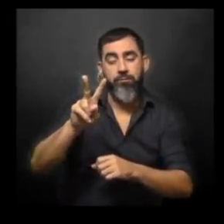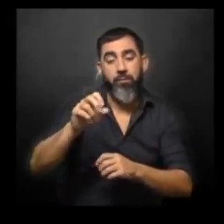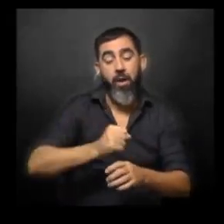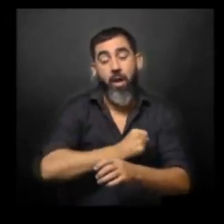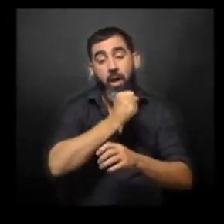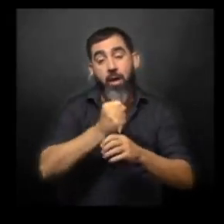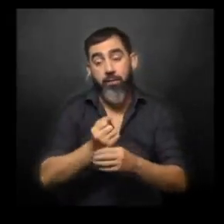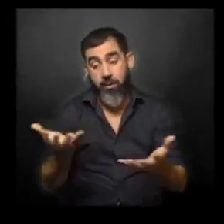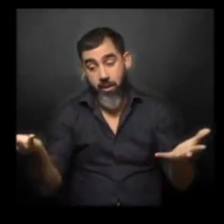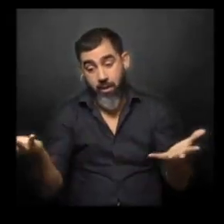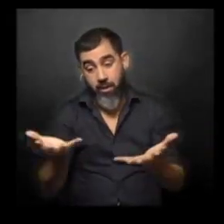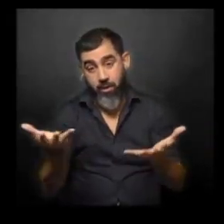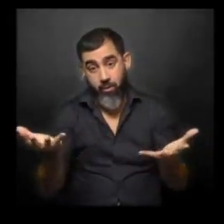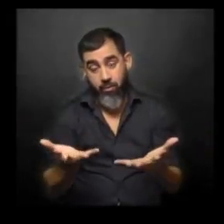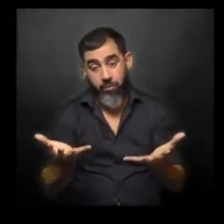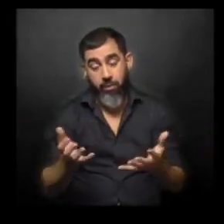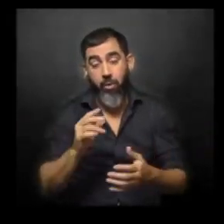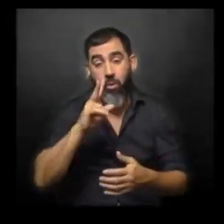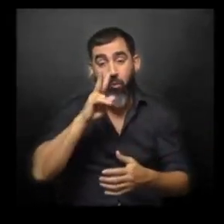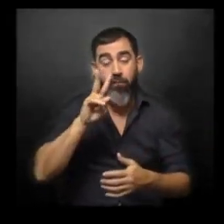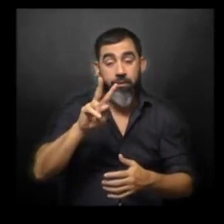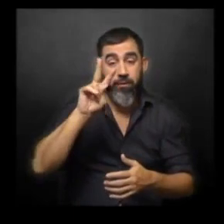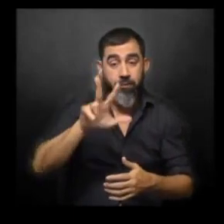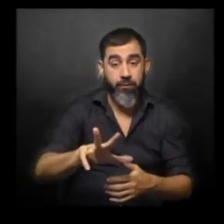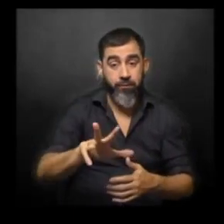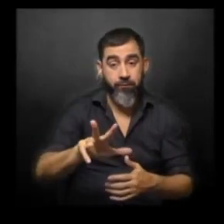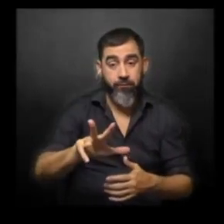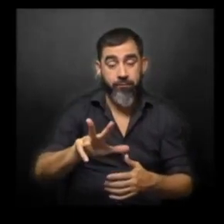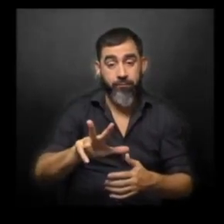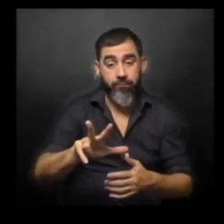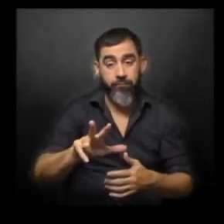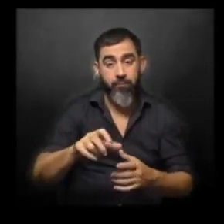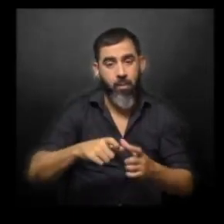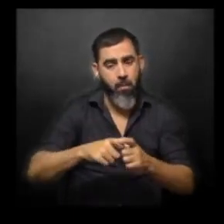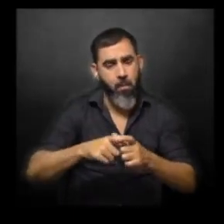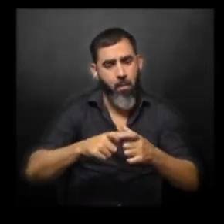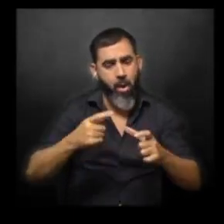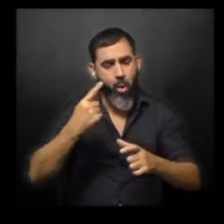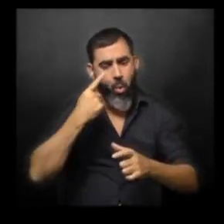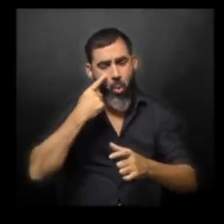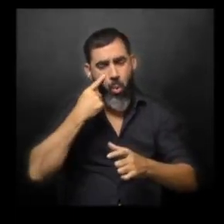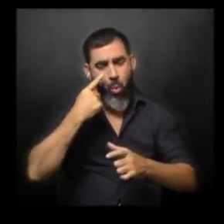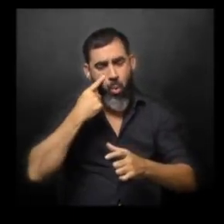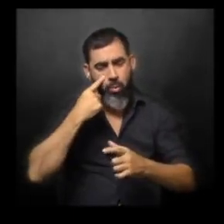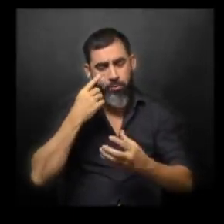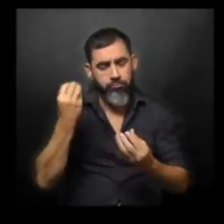hasta nuestros días, digamos, hasta 2023, se creció mucho el conocimiento,